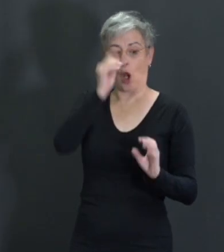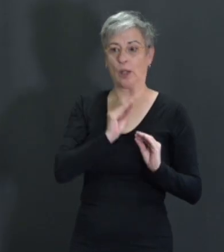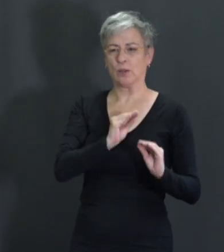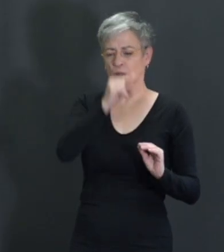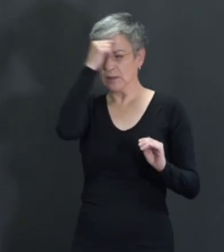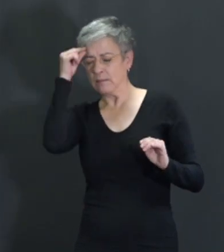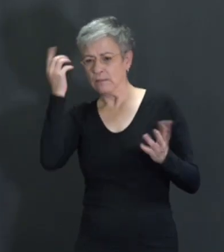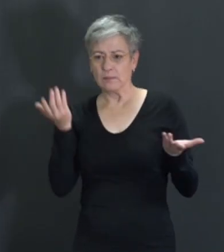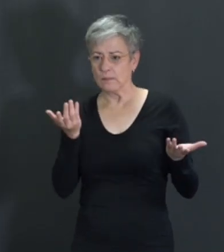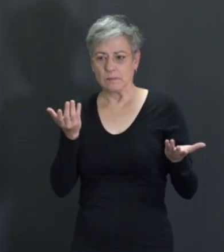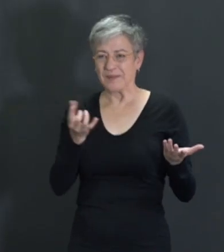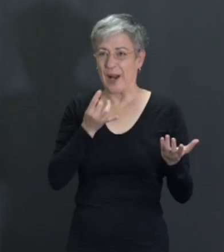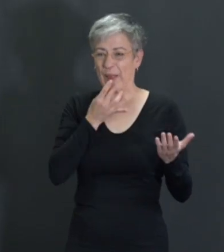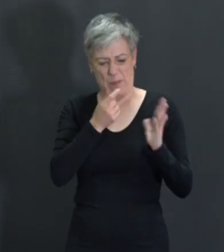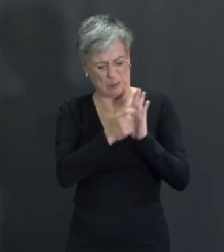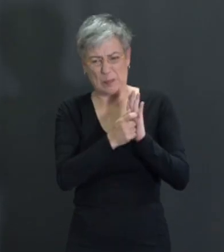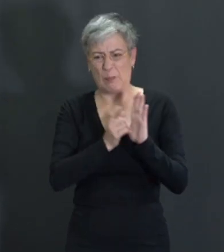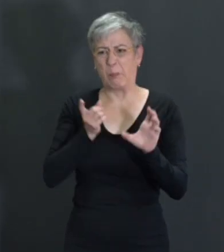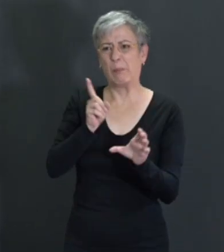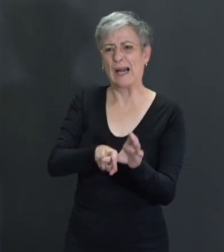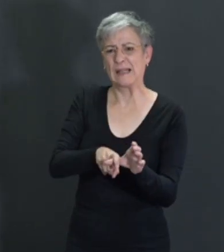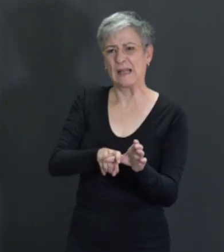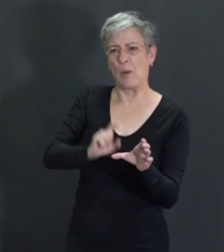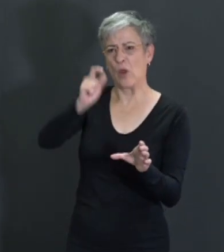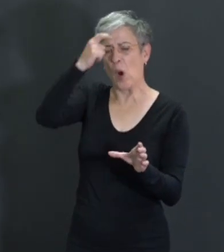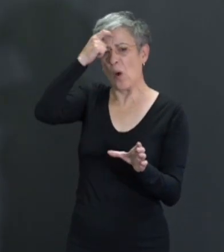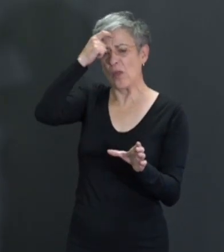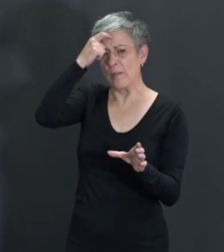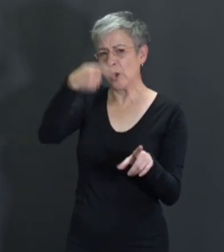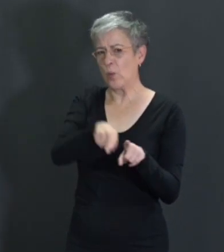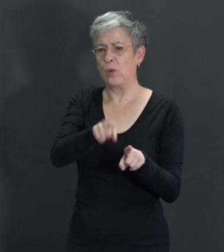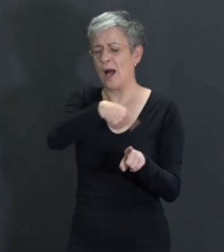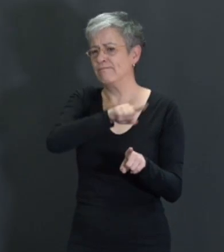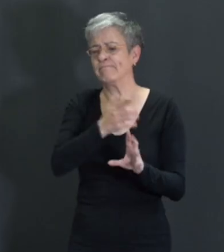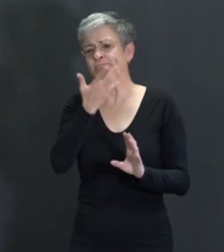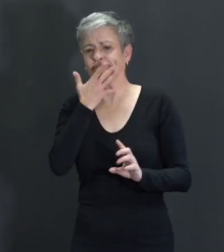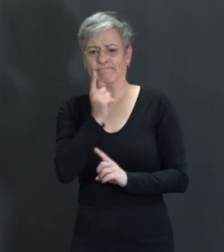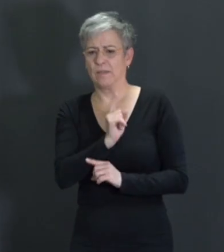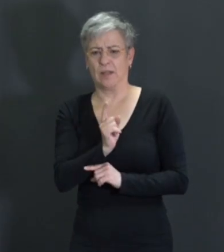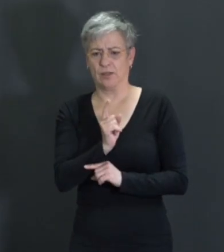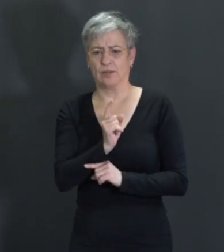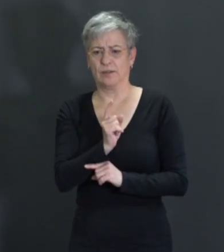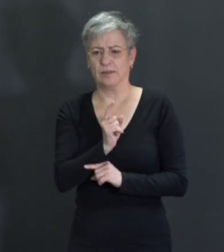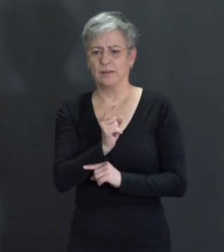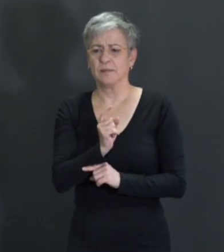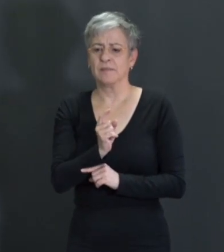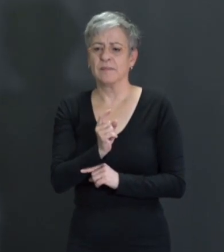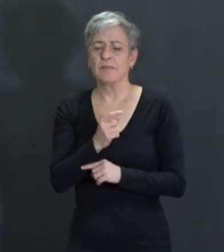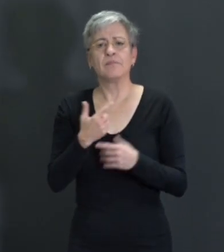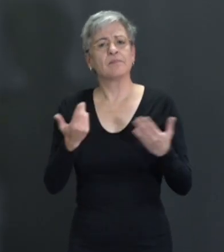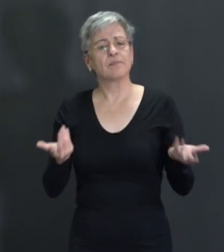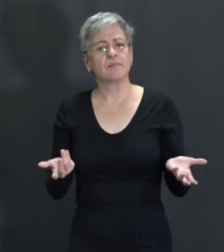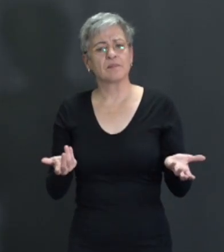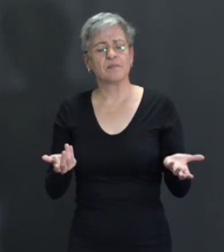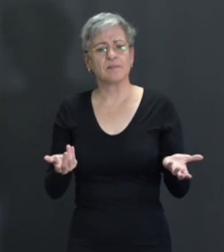sea, era una palabra y un concepto desconocido prácticamente para los ciudadanos, ¿no? Por lo